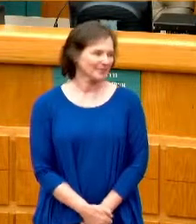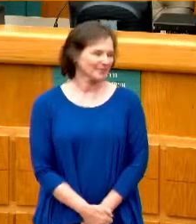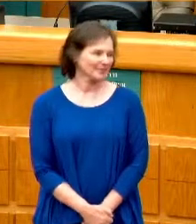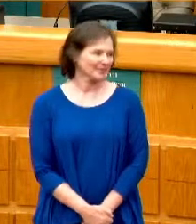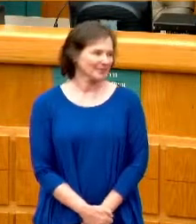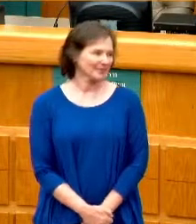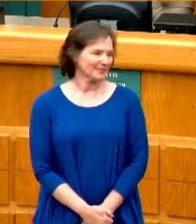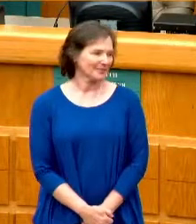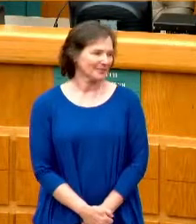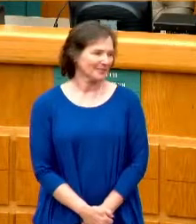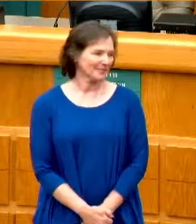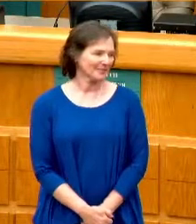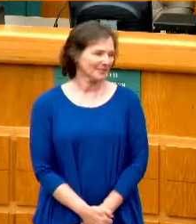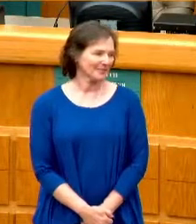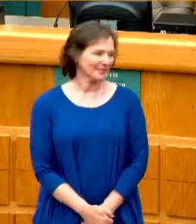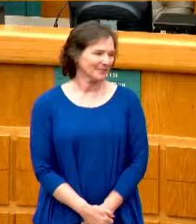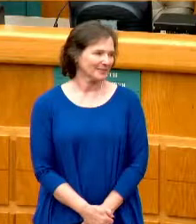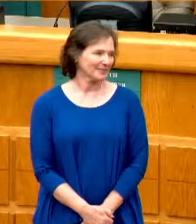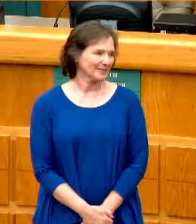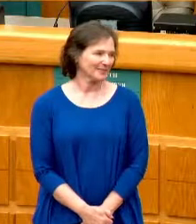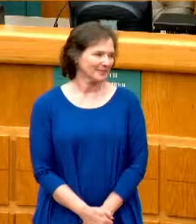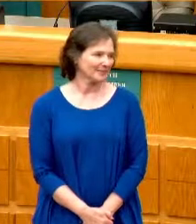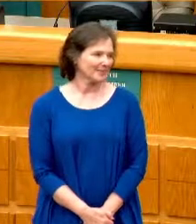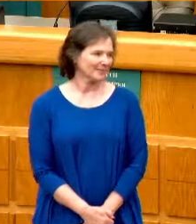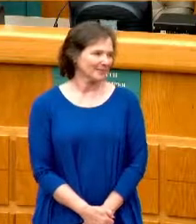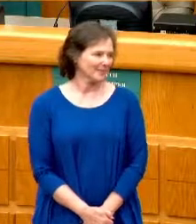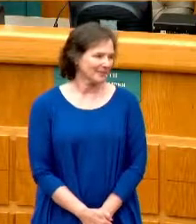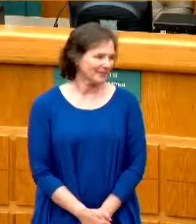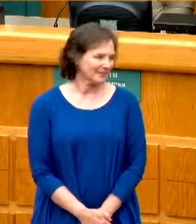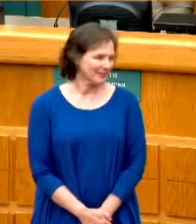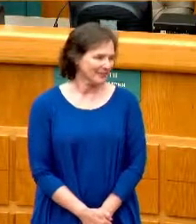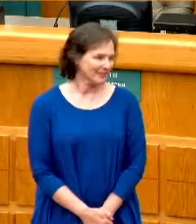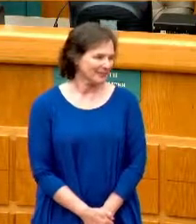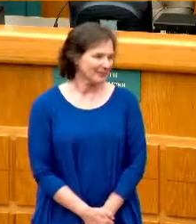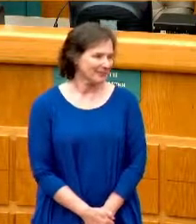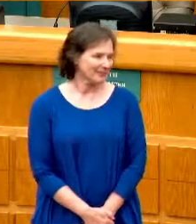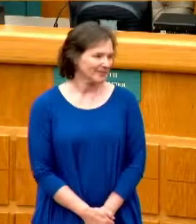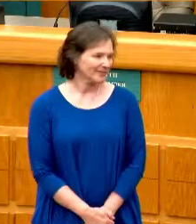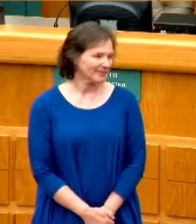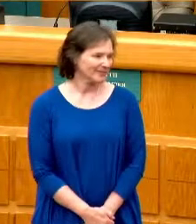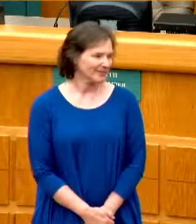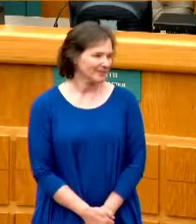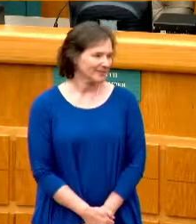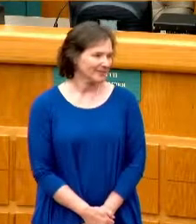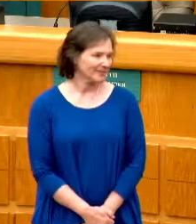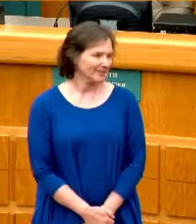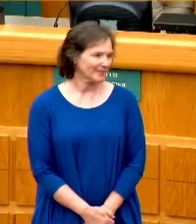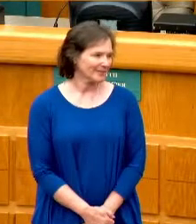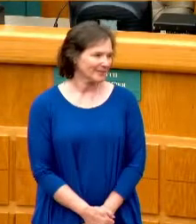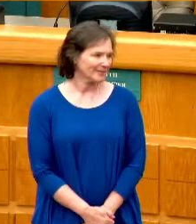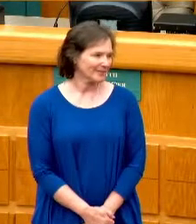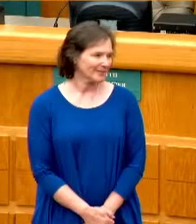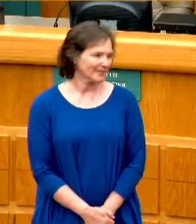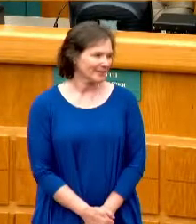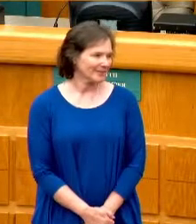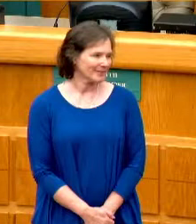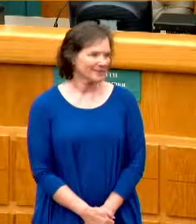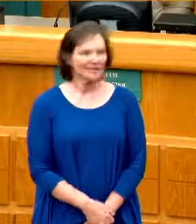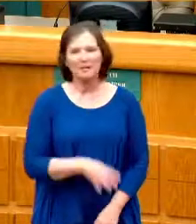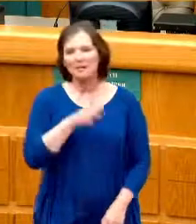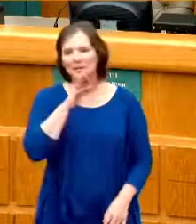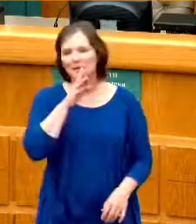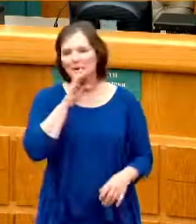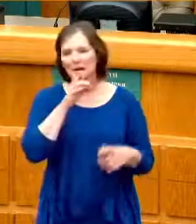estado de salud o empleo. Al 5 de abril, el 16,5% de todos los tejanos estaban ya